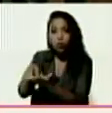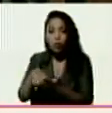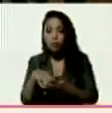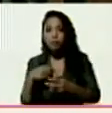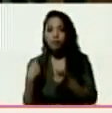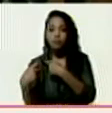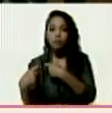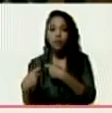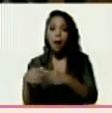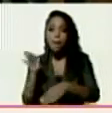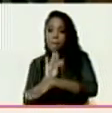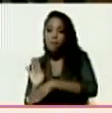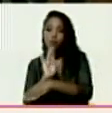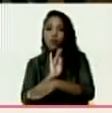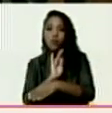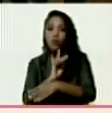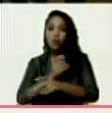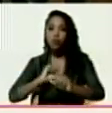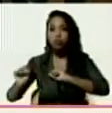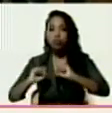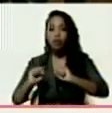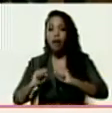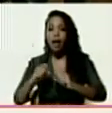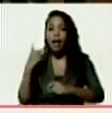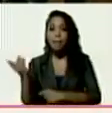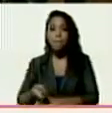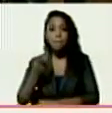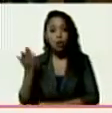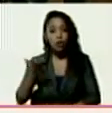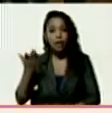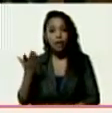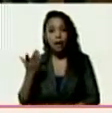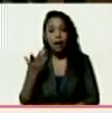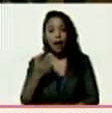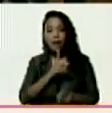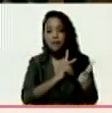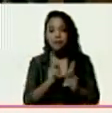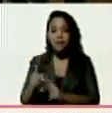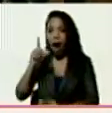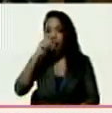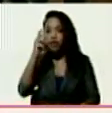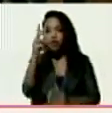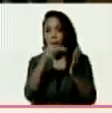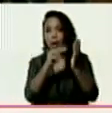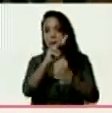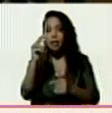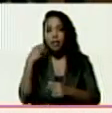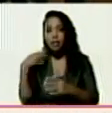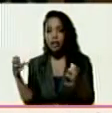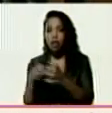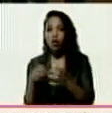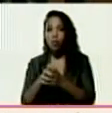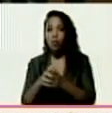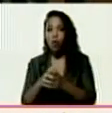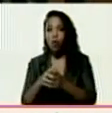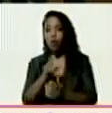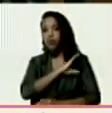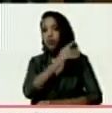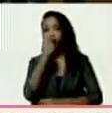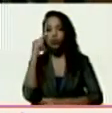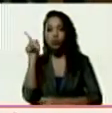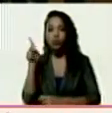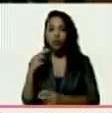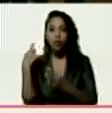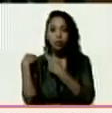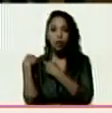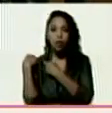activos, será una prioridad también en la agenda legislativa del año 2020 de esta junta directiva. El tema